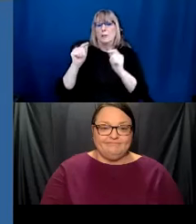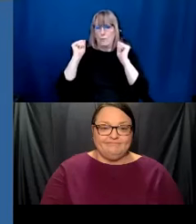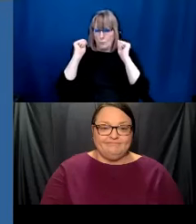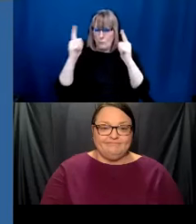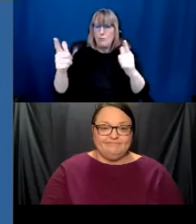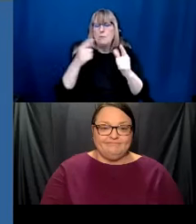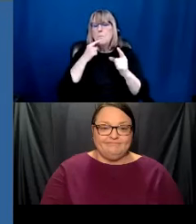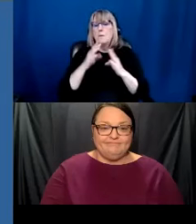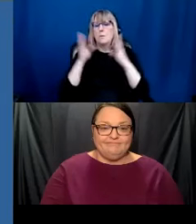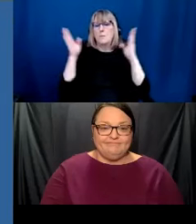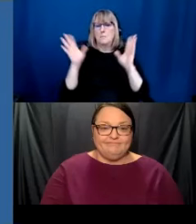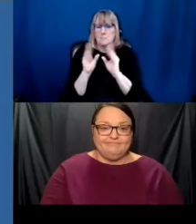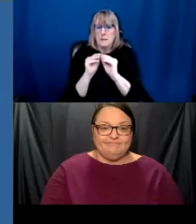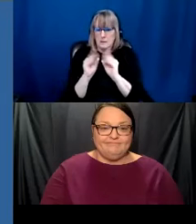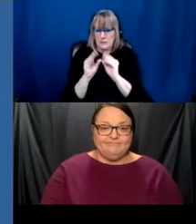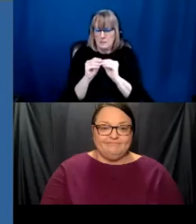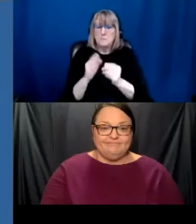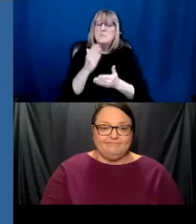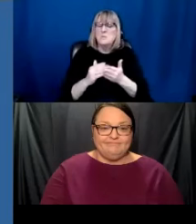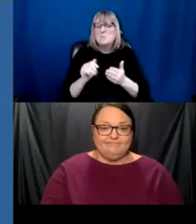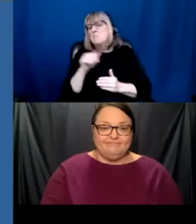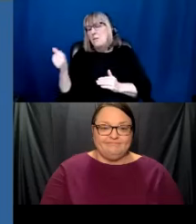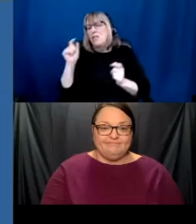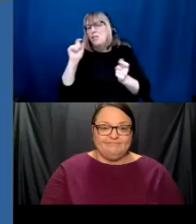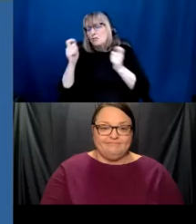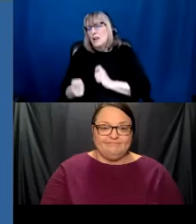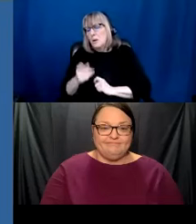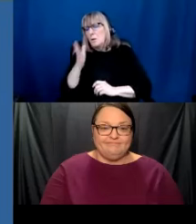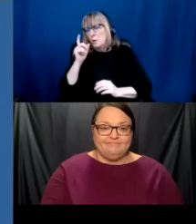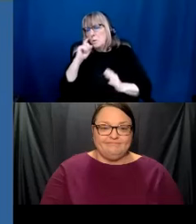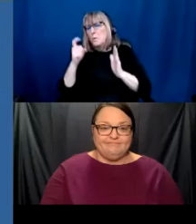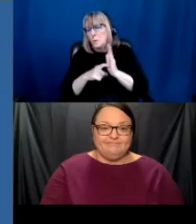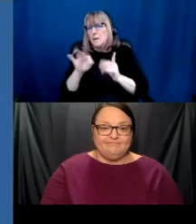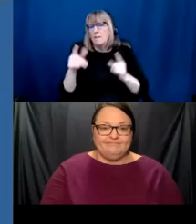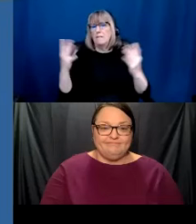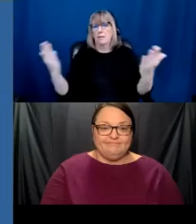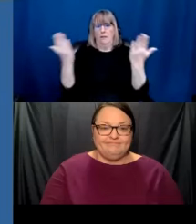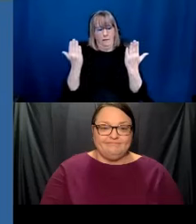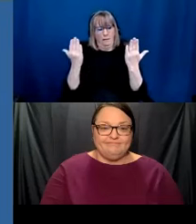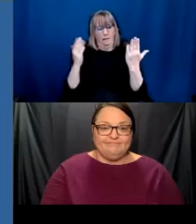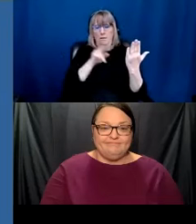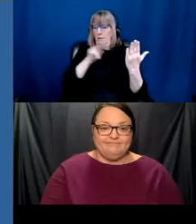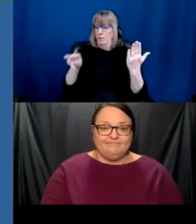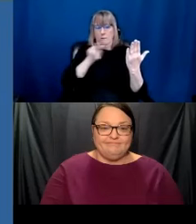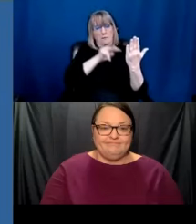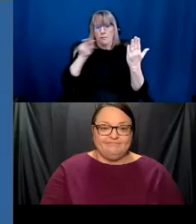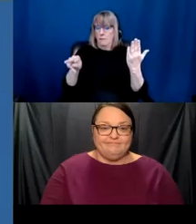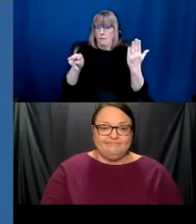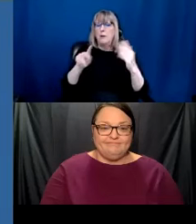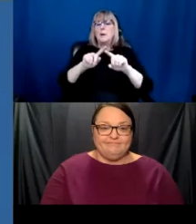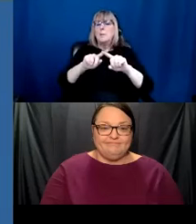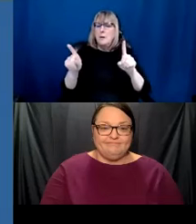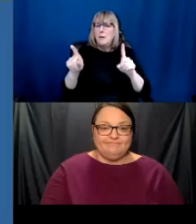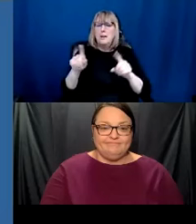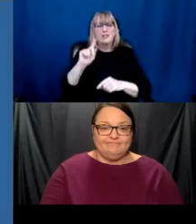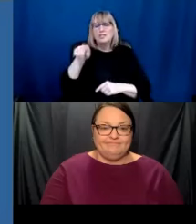solo virtuales. También un compromiso de tener intérpretes de idiomas de señas o lenguaje